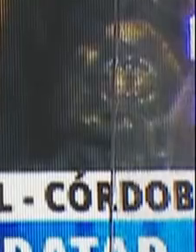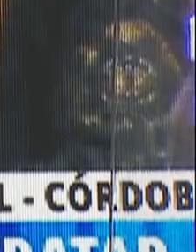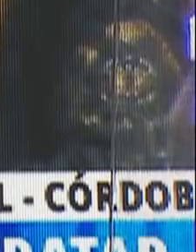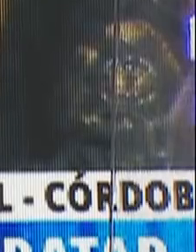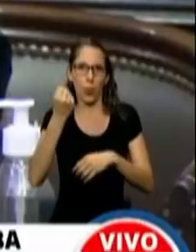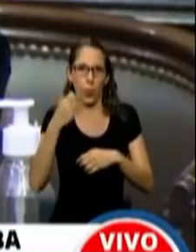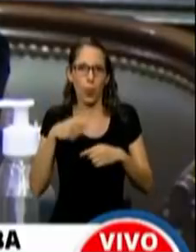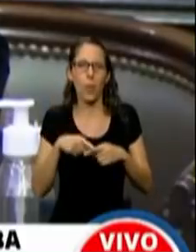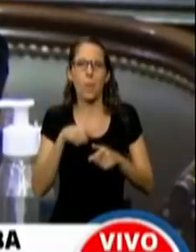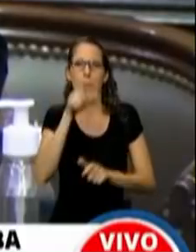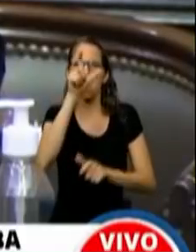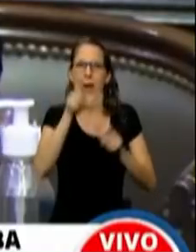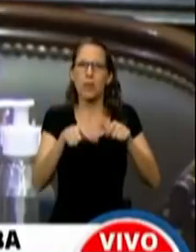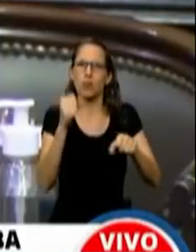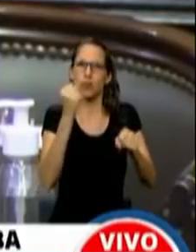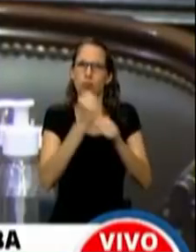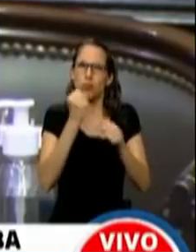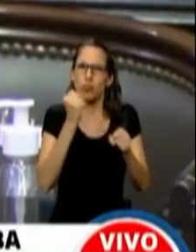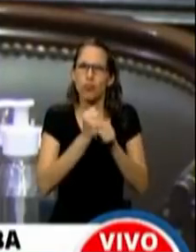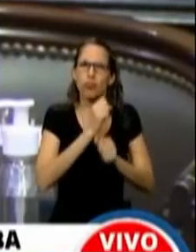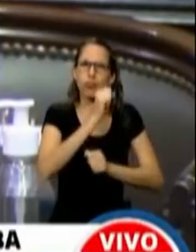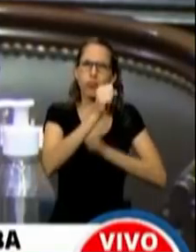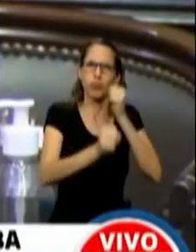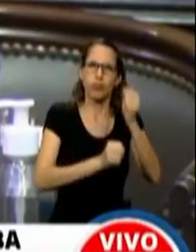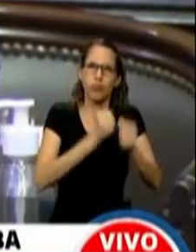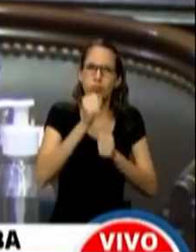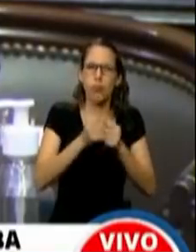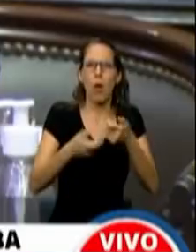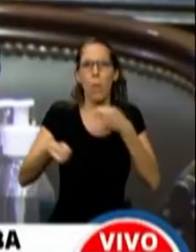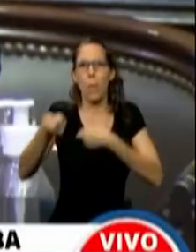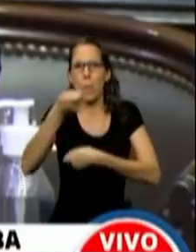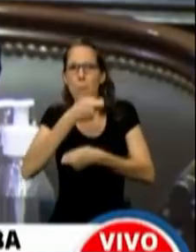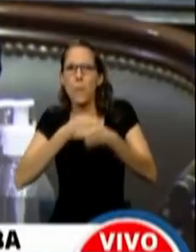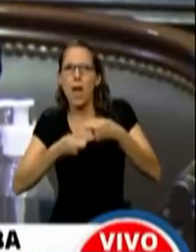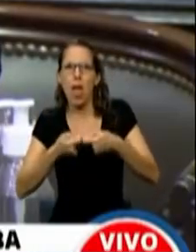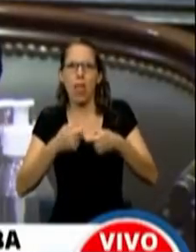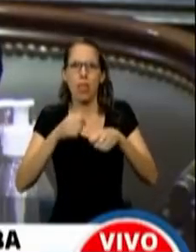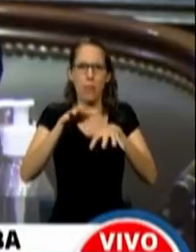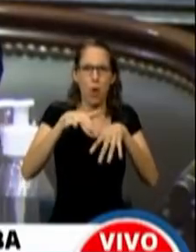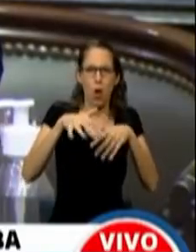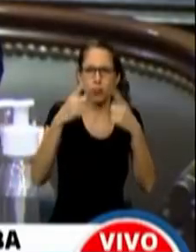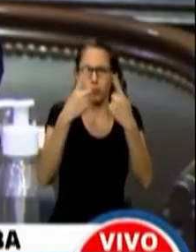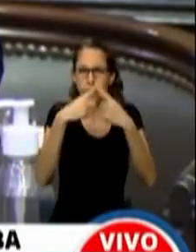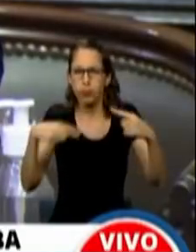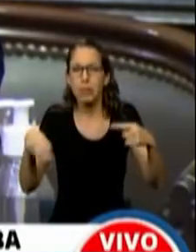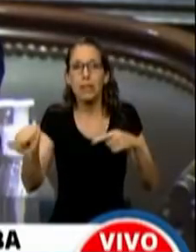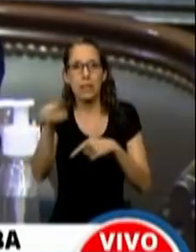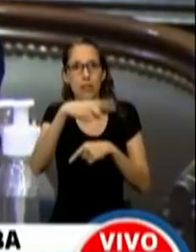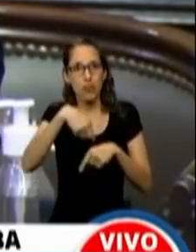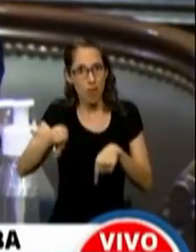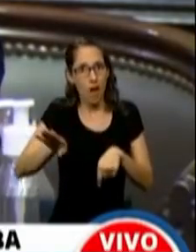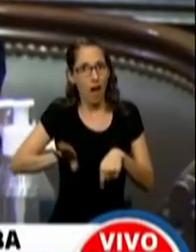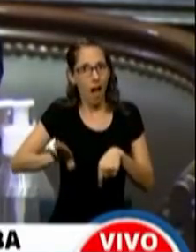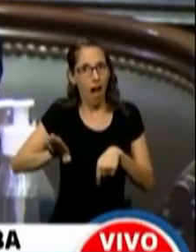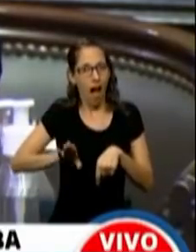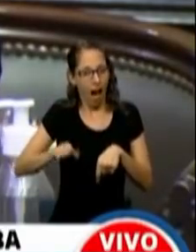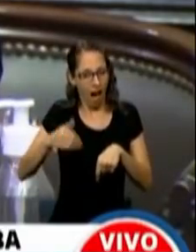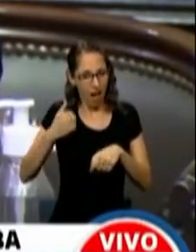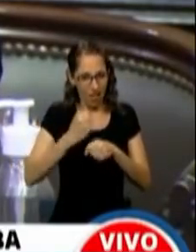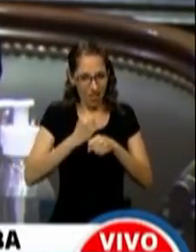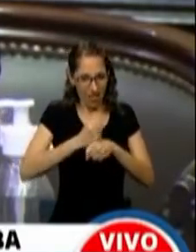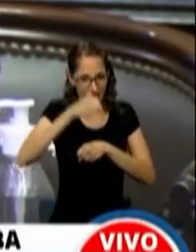mal tomada, pensando esto, ¿no? Pensando que ya el presupuesto, que era lo que